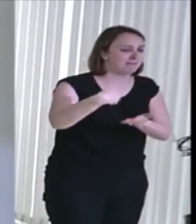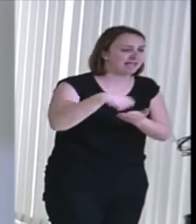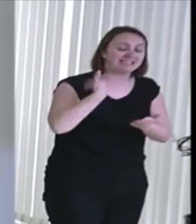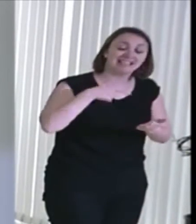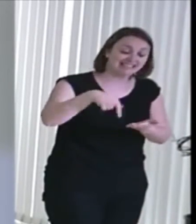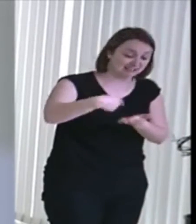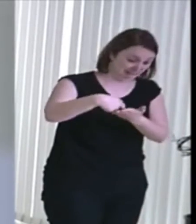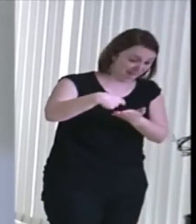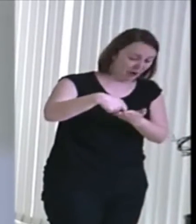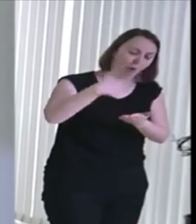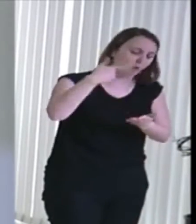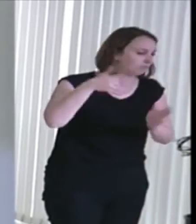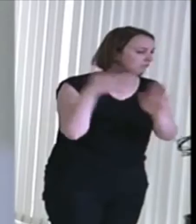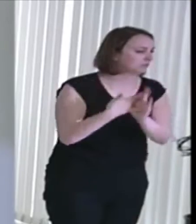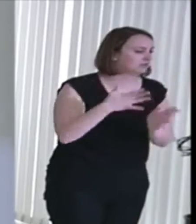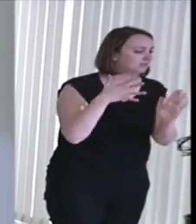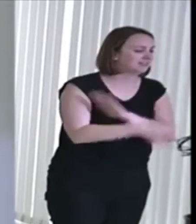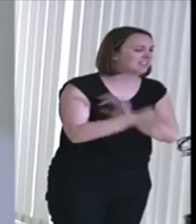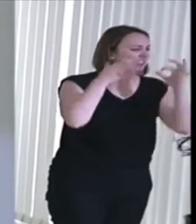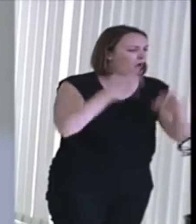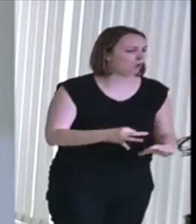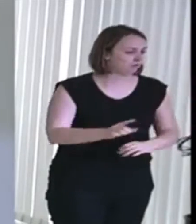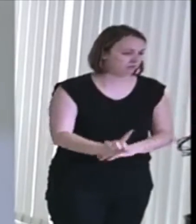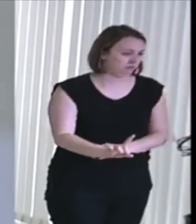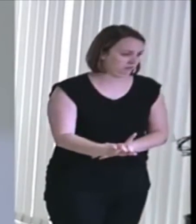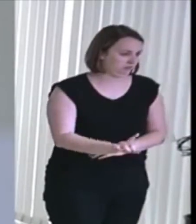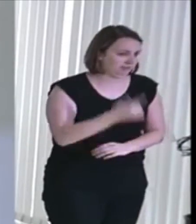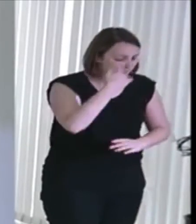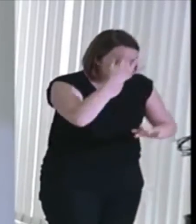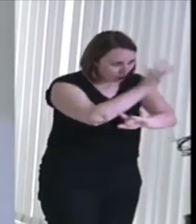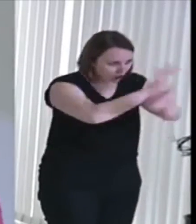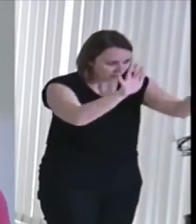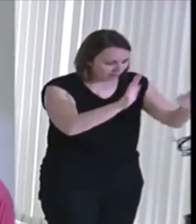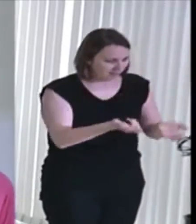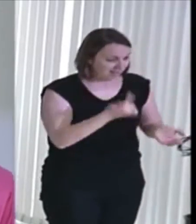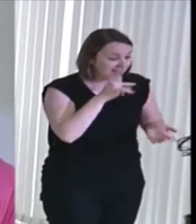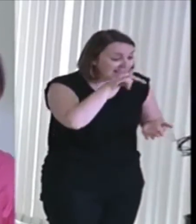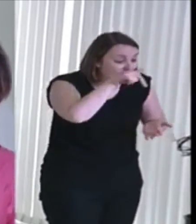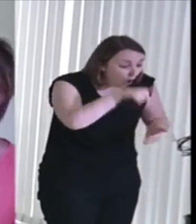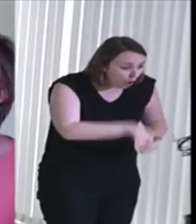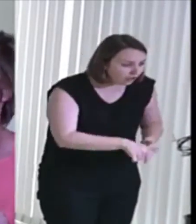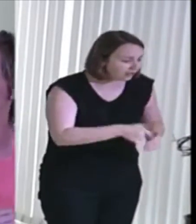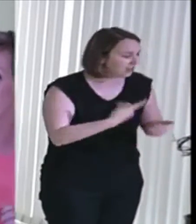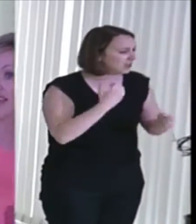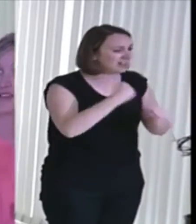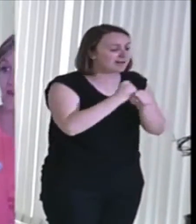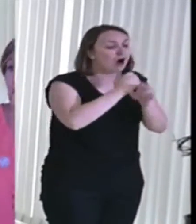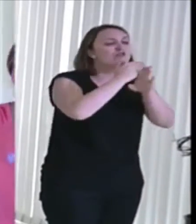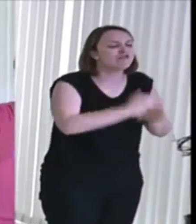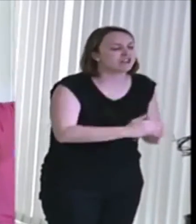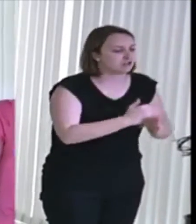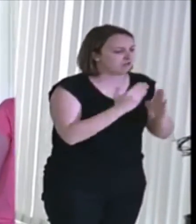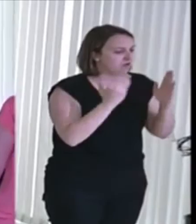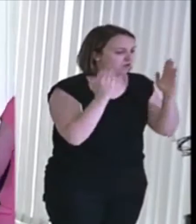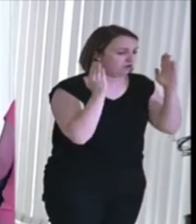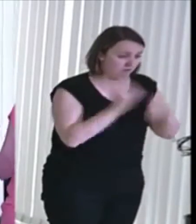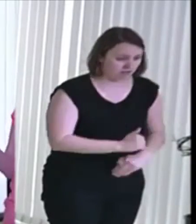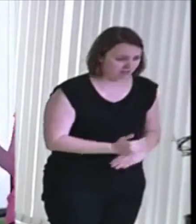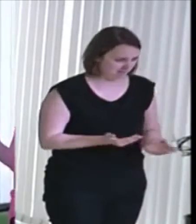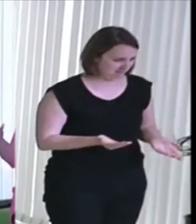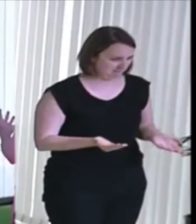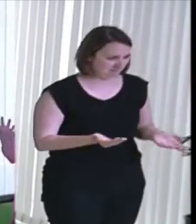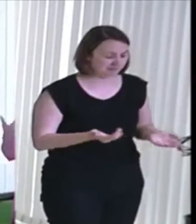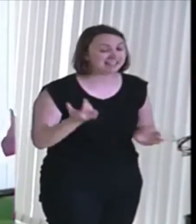algo seguro, ¿no? Yo creo que eso es en lo que hay que concienciar un poco a todo el mundo, ¿no? Que hoy por hoy es que no existe ese trabajo fijo, además, es que no lo hay. Tampoco